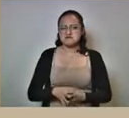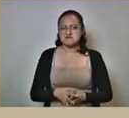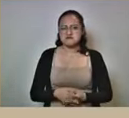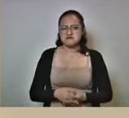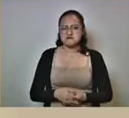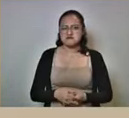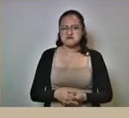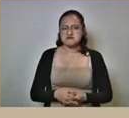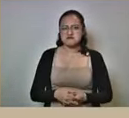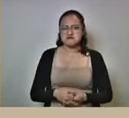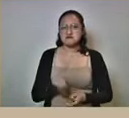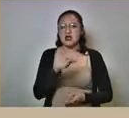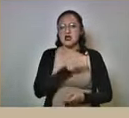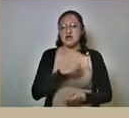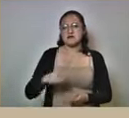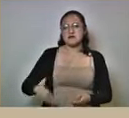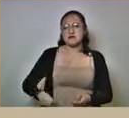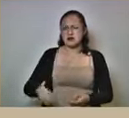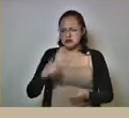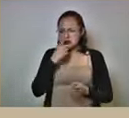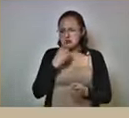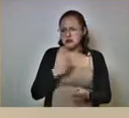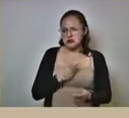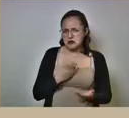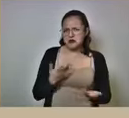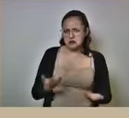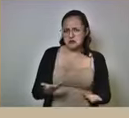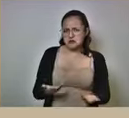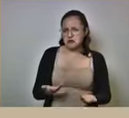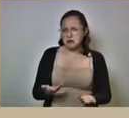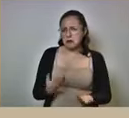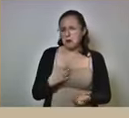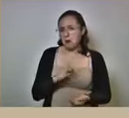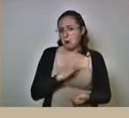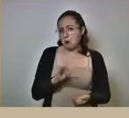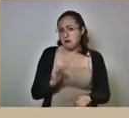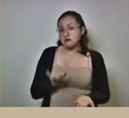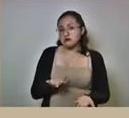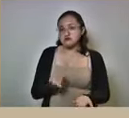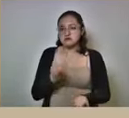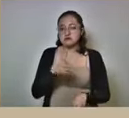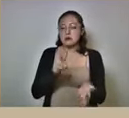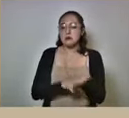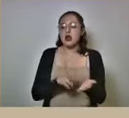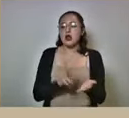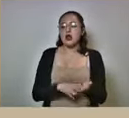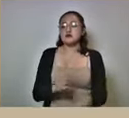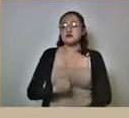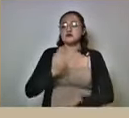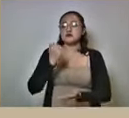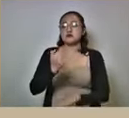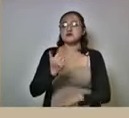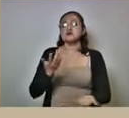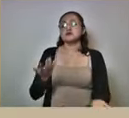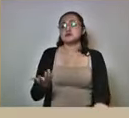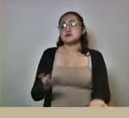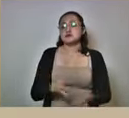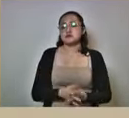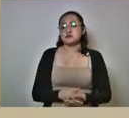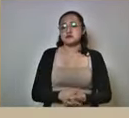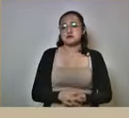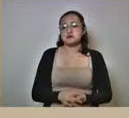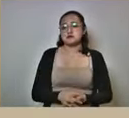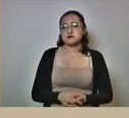está dando el ayuntamiento y no sé cuál es el costo que